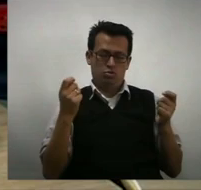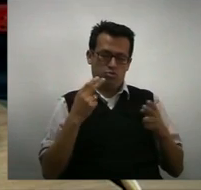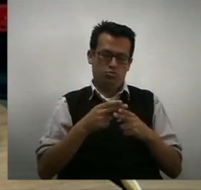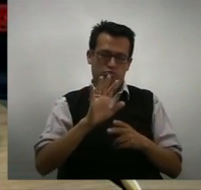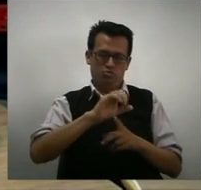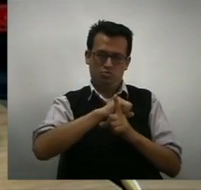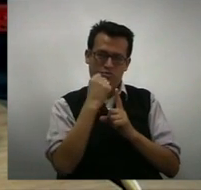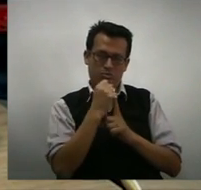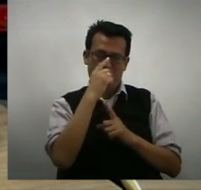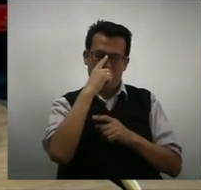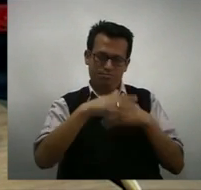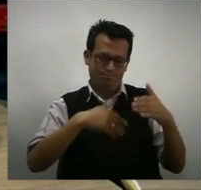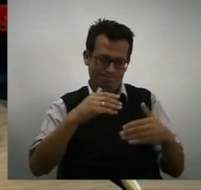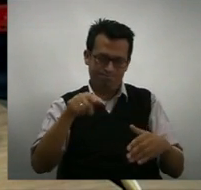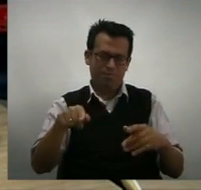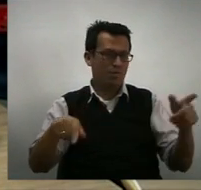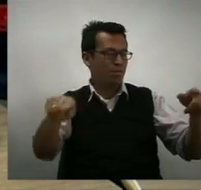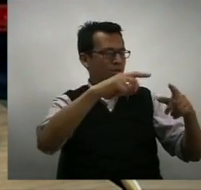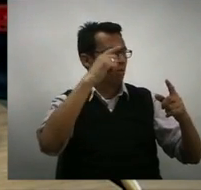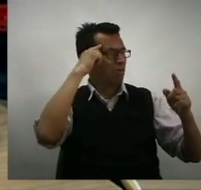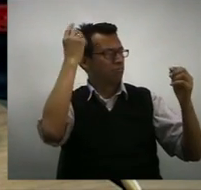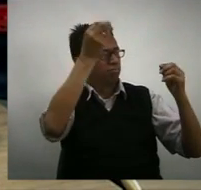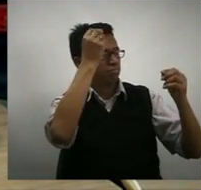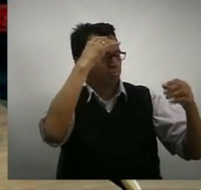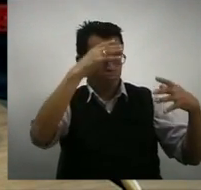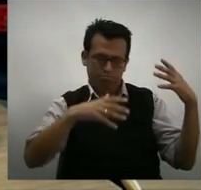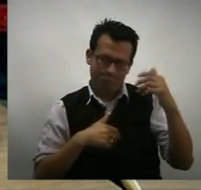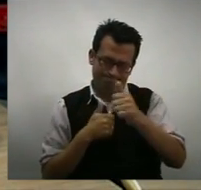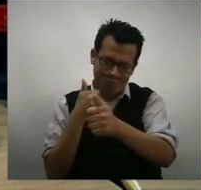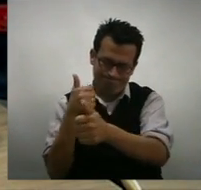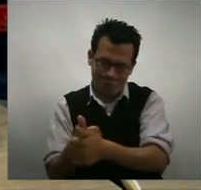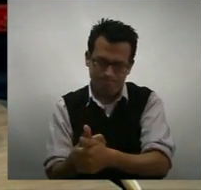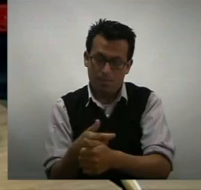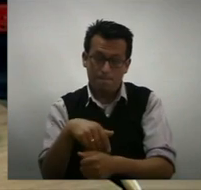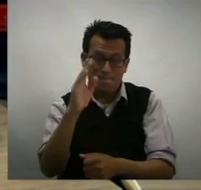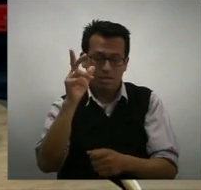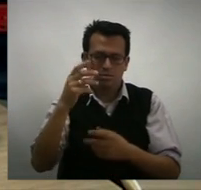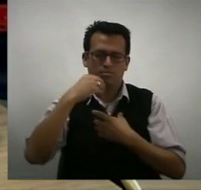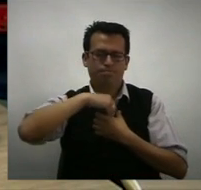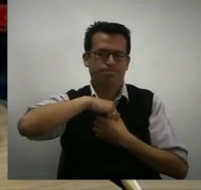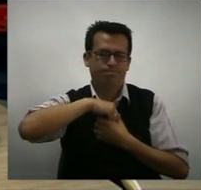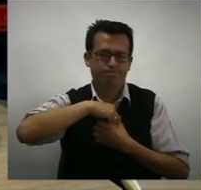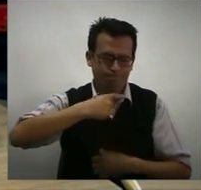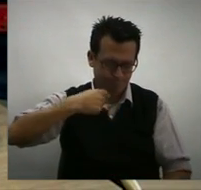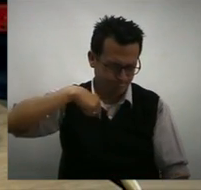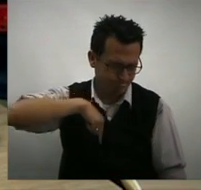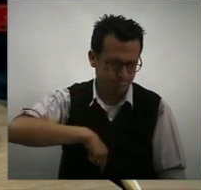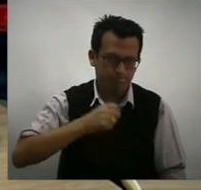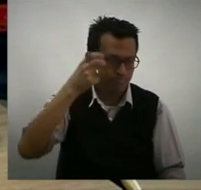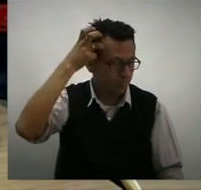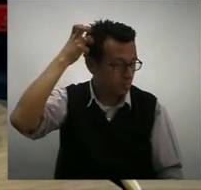social, carece de ladrillos. Es una arquitectura ideológica que ya no se centra en la mirada, sino más bien en el inconsciente.